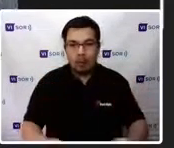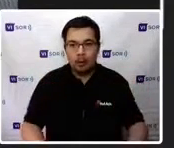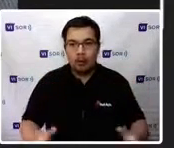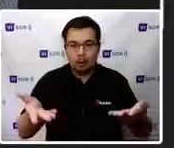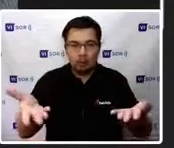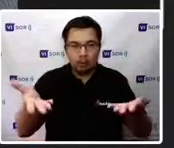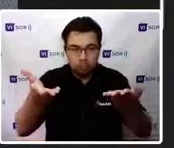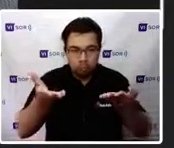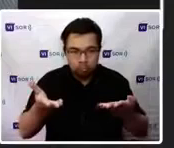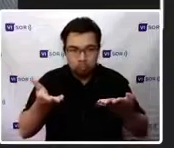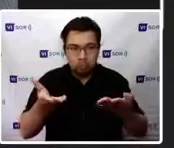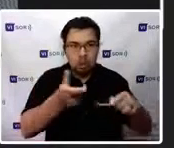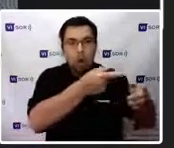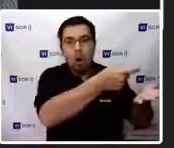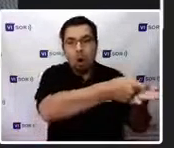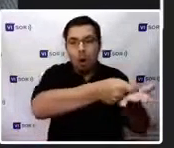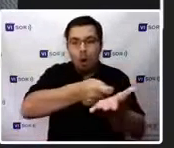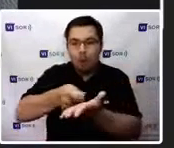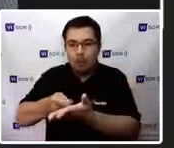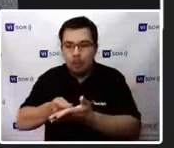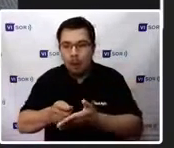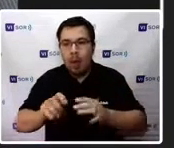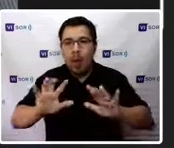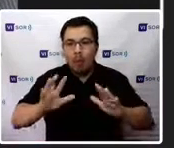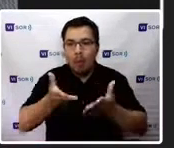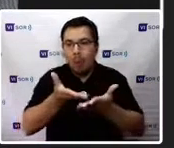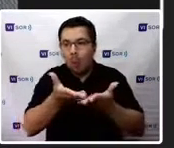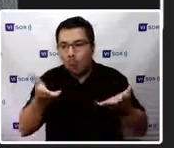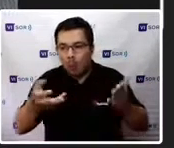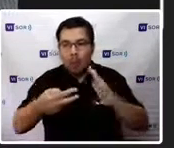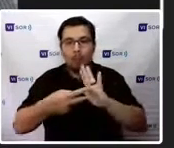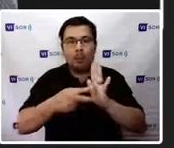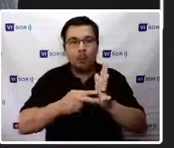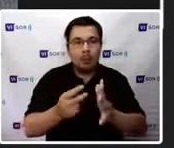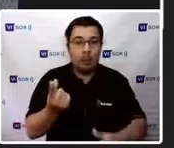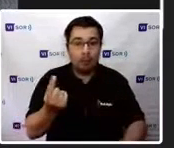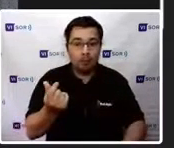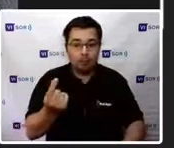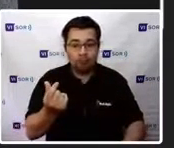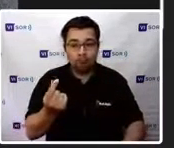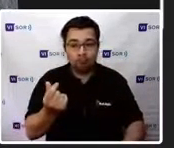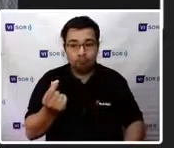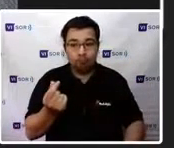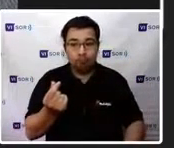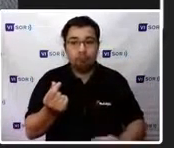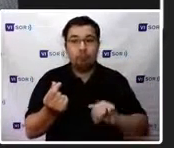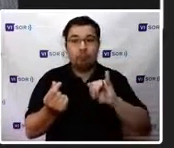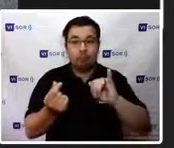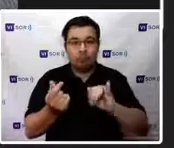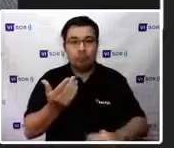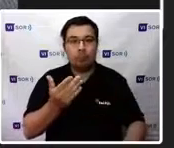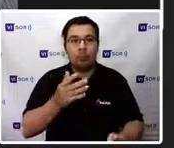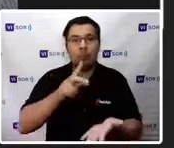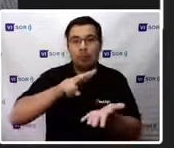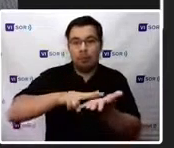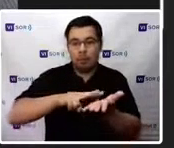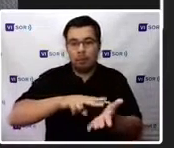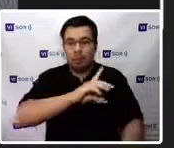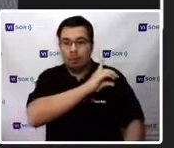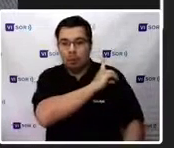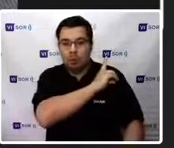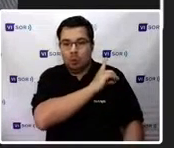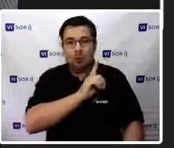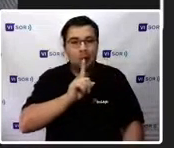están con un problema de lucas, eso en realidad Duoc tiene la la visión de poder ayudar a los chicos que están con